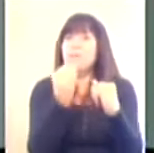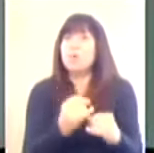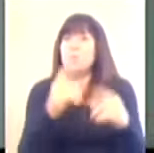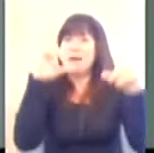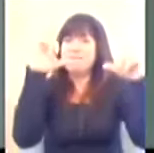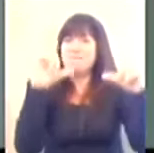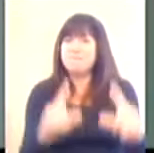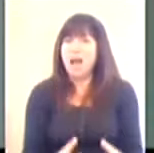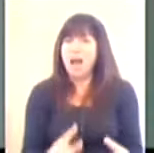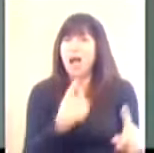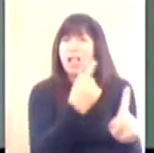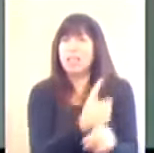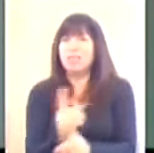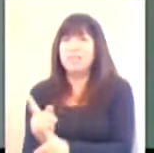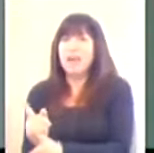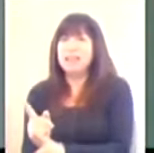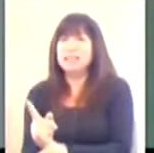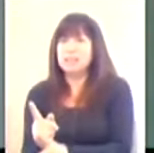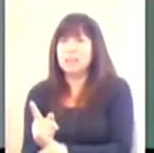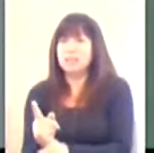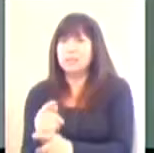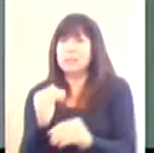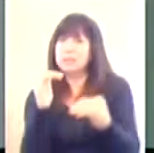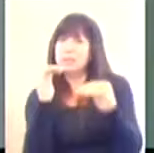umbrales y permite